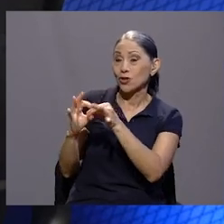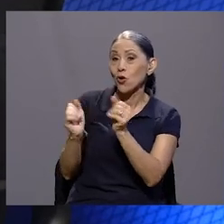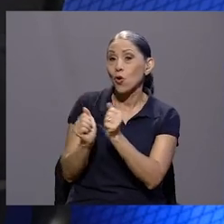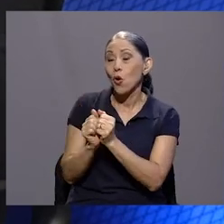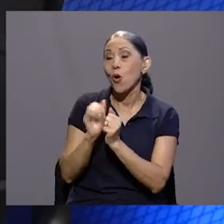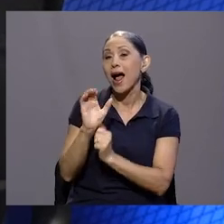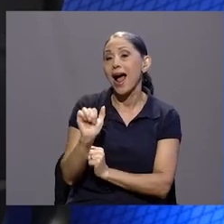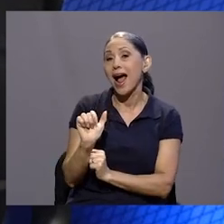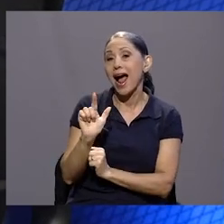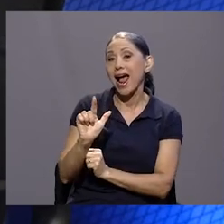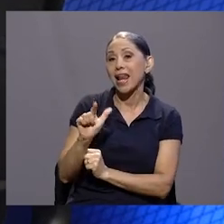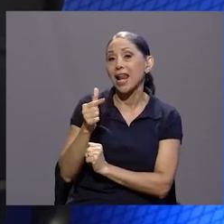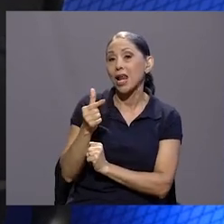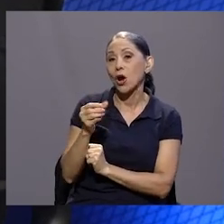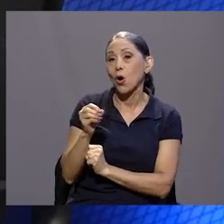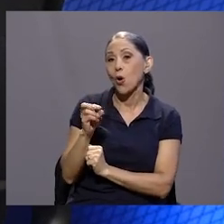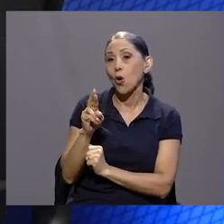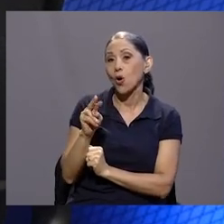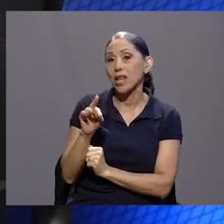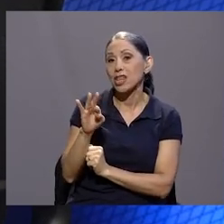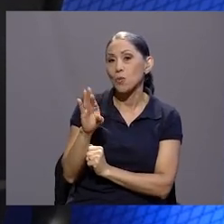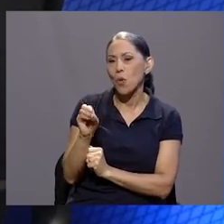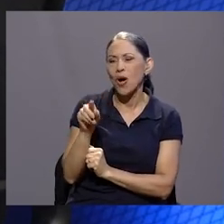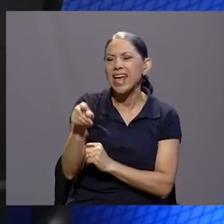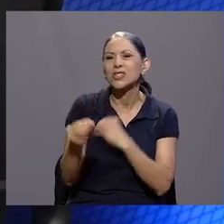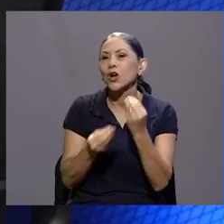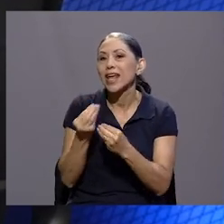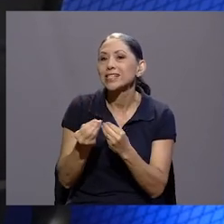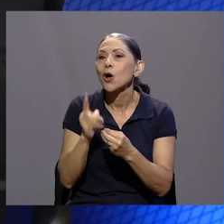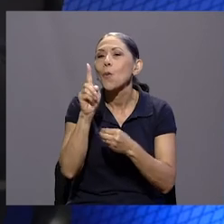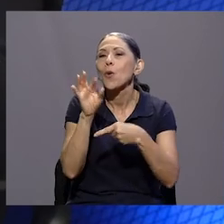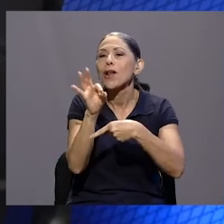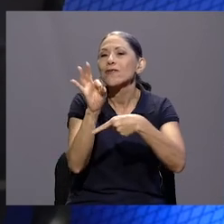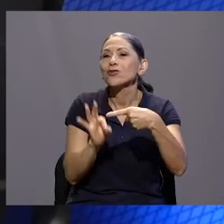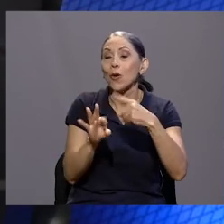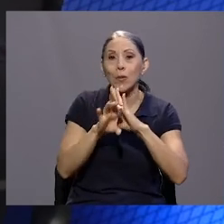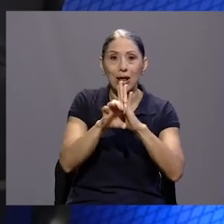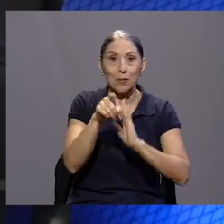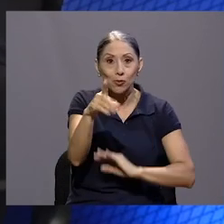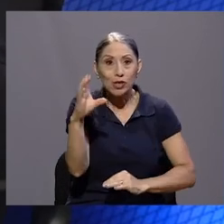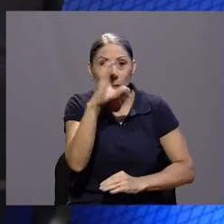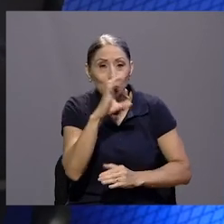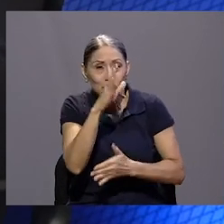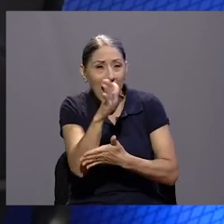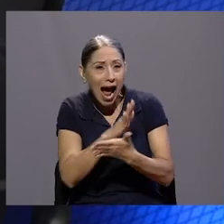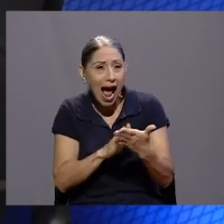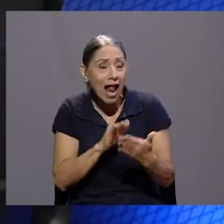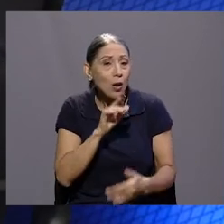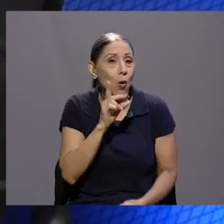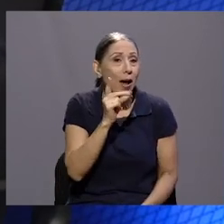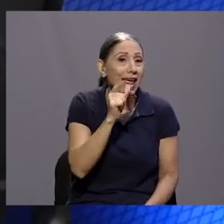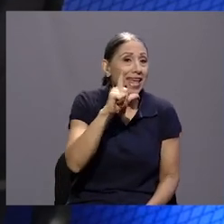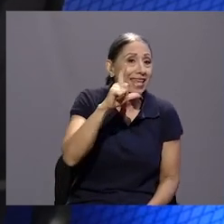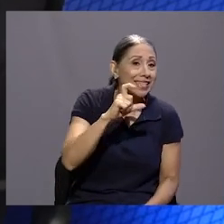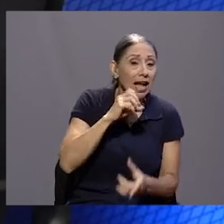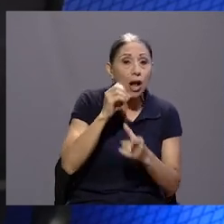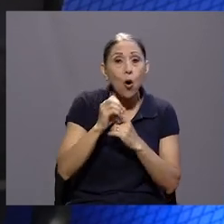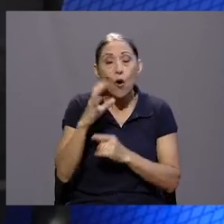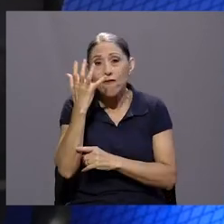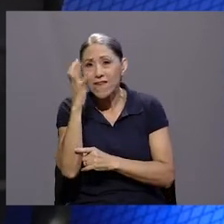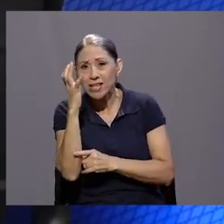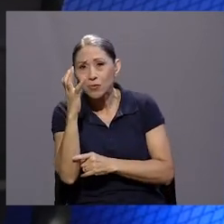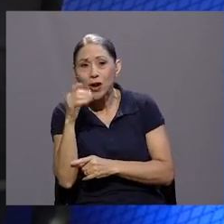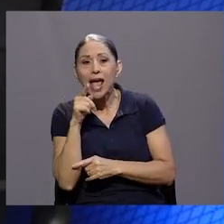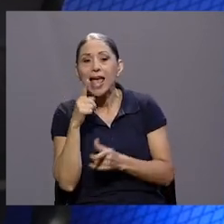pero si yo busco algo específico en instagram o en facebook me van a salir anuncios al respecto me van a salir sugerencias si yo solo busco noticias